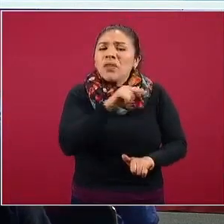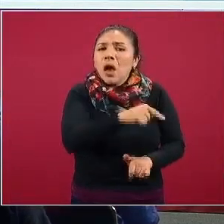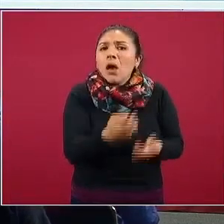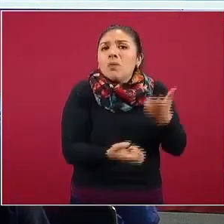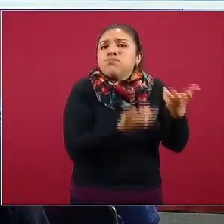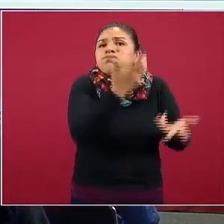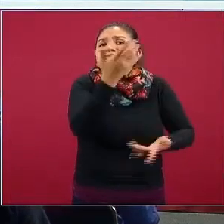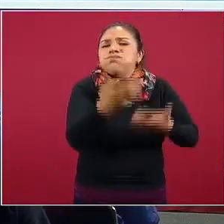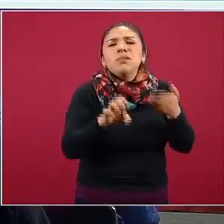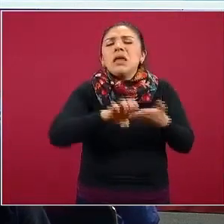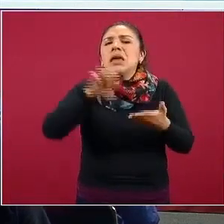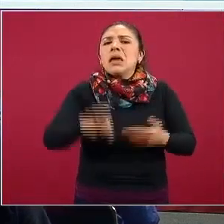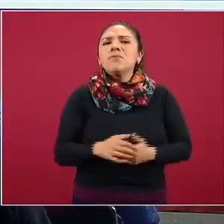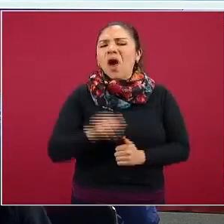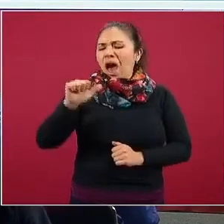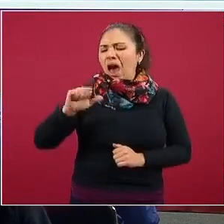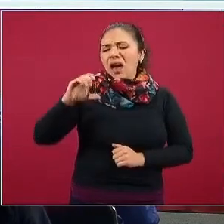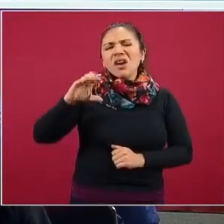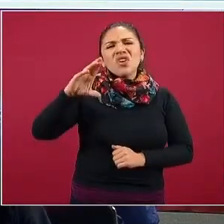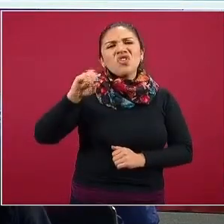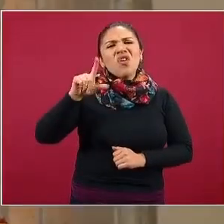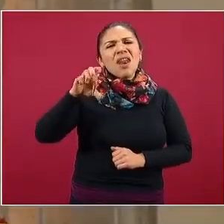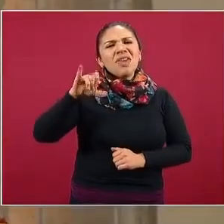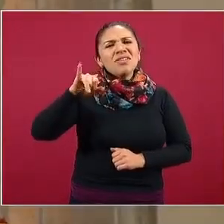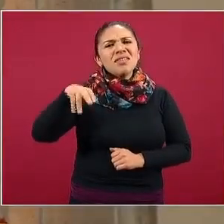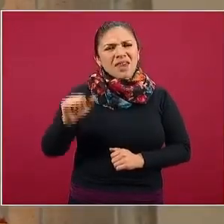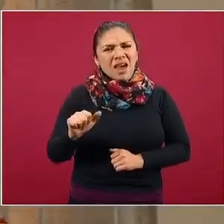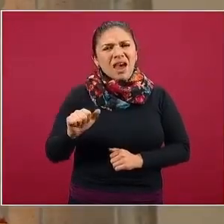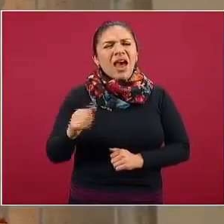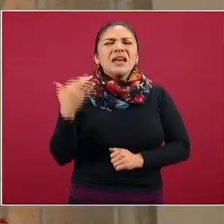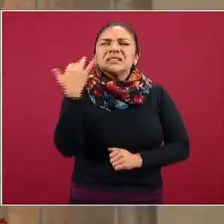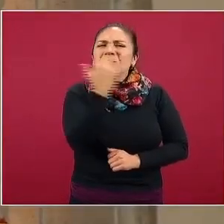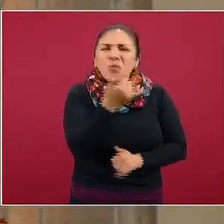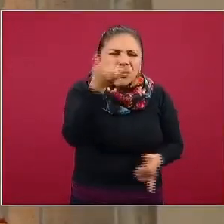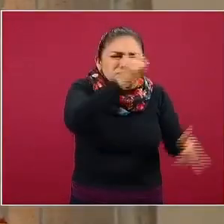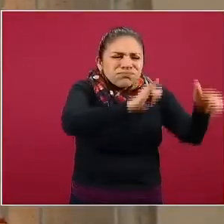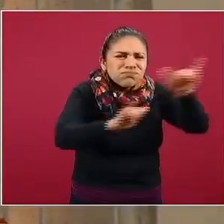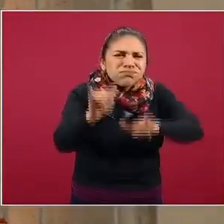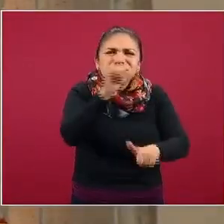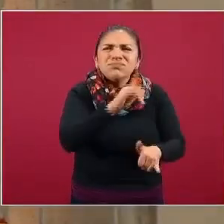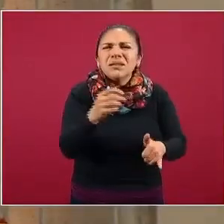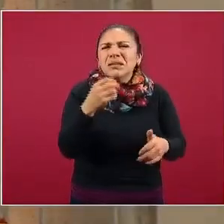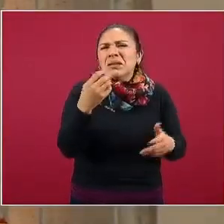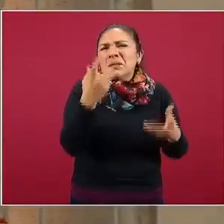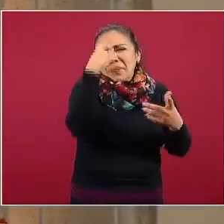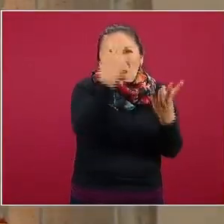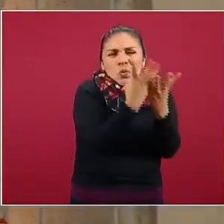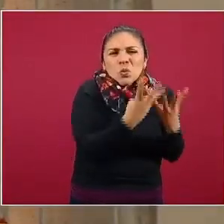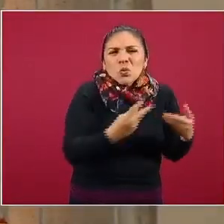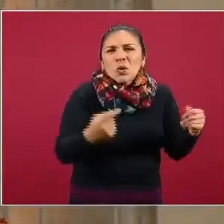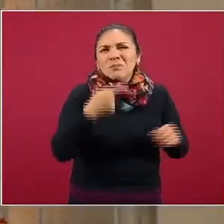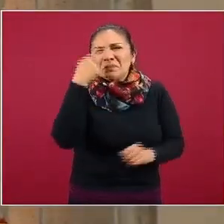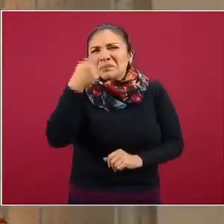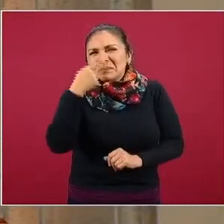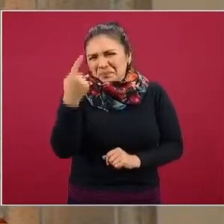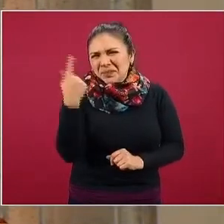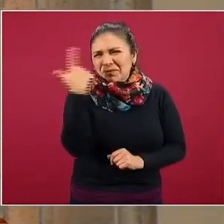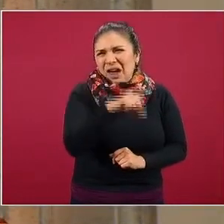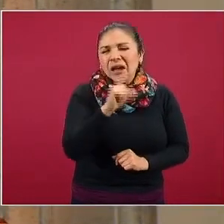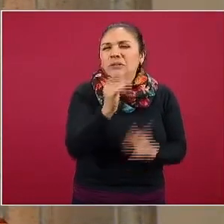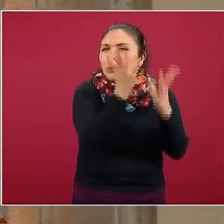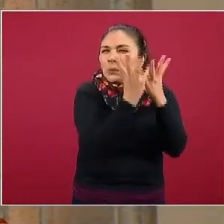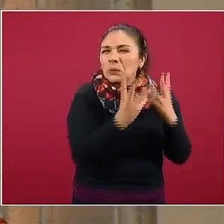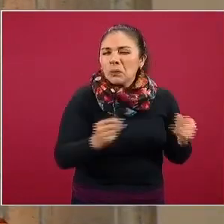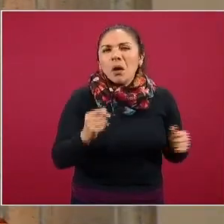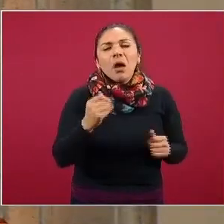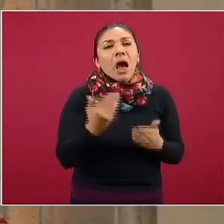combustión, produce por ejemplo acroleína, algunos saborizantes y algunos solventes, que es lo que durante mucho tiempo se